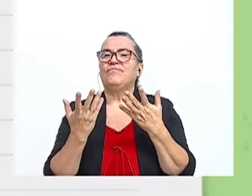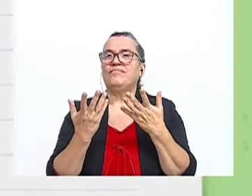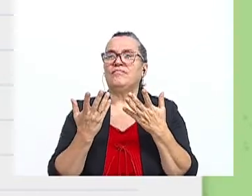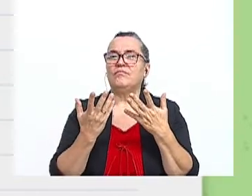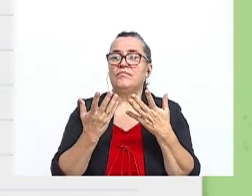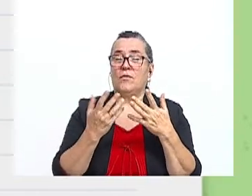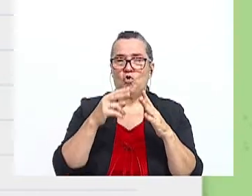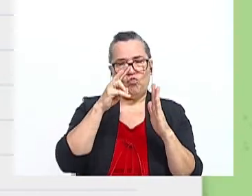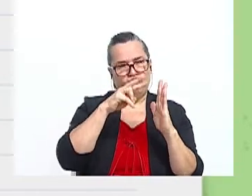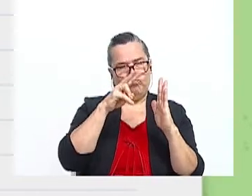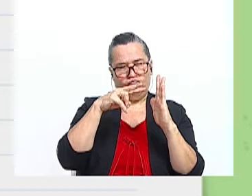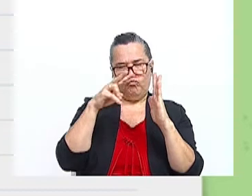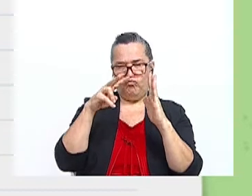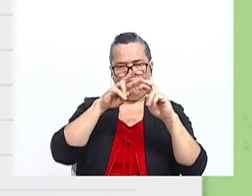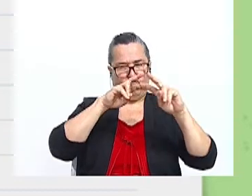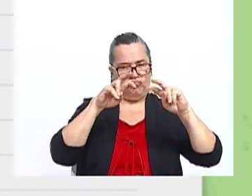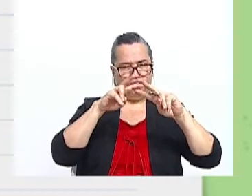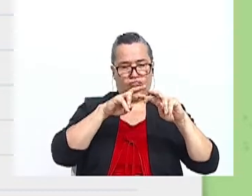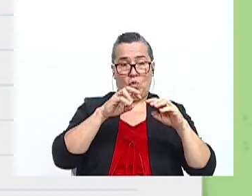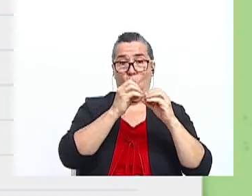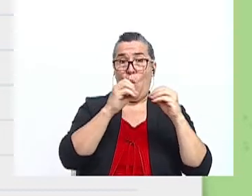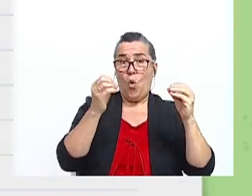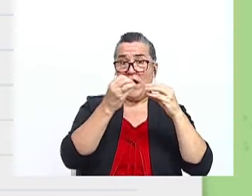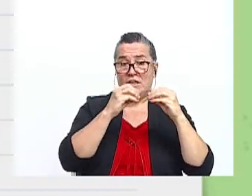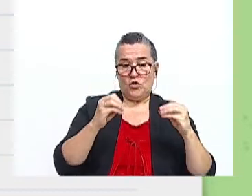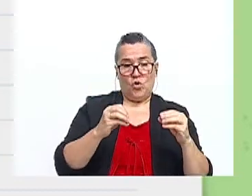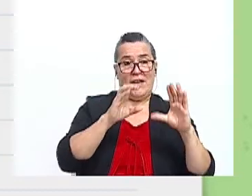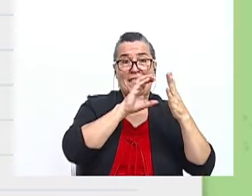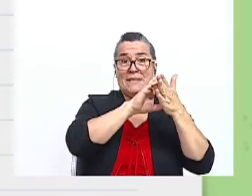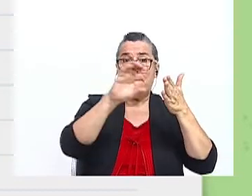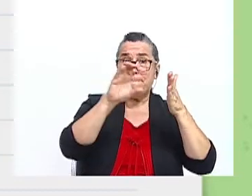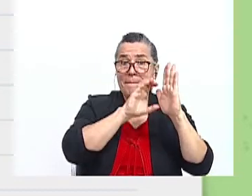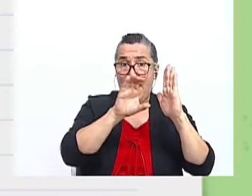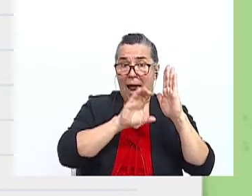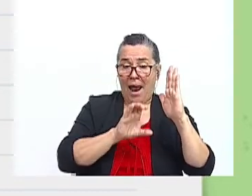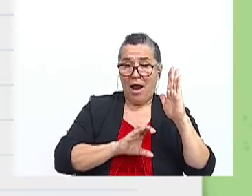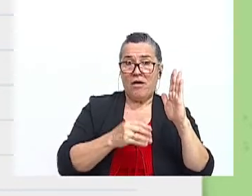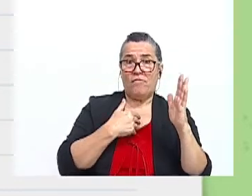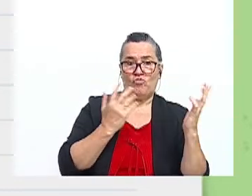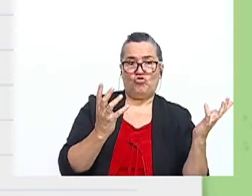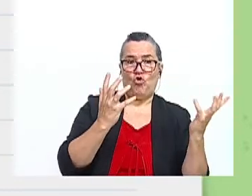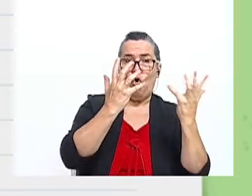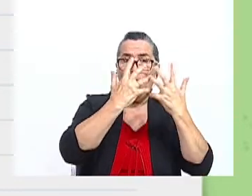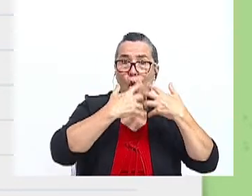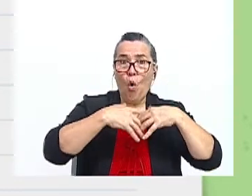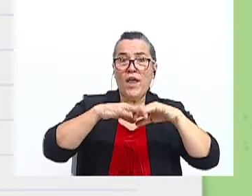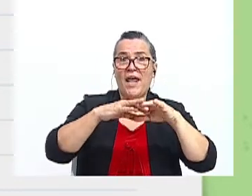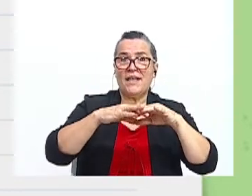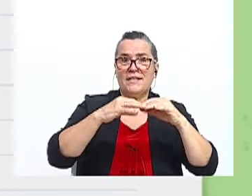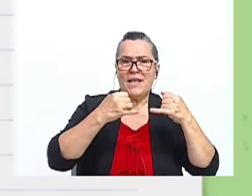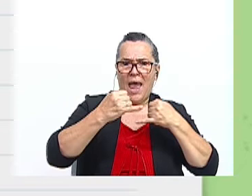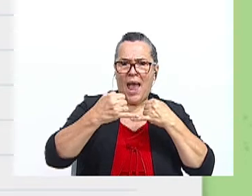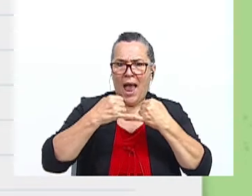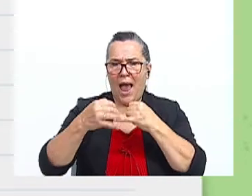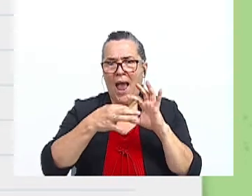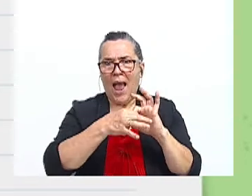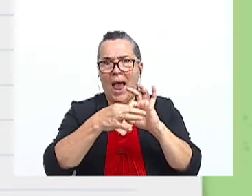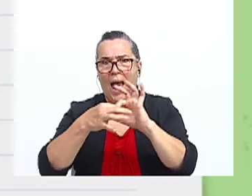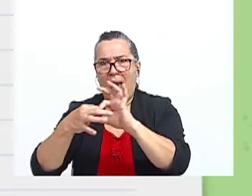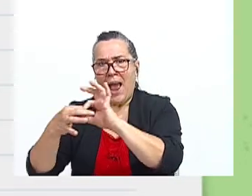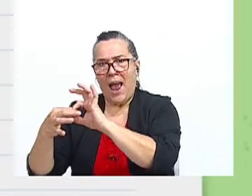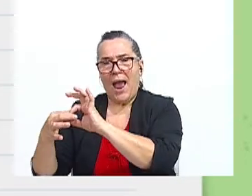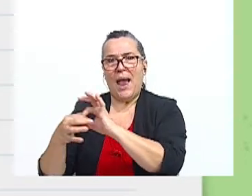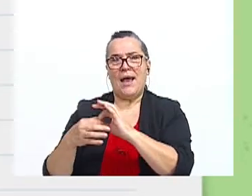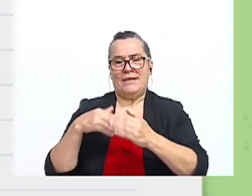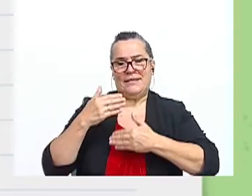todas las oraciones, párrafos, tienen coherencia, si todo está relacionado, si tiene